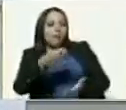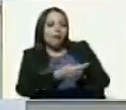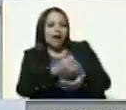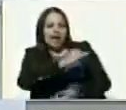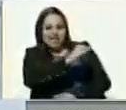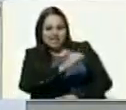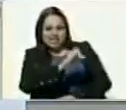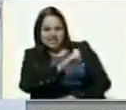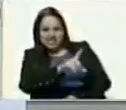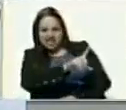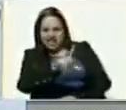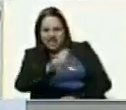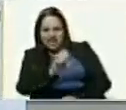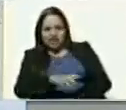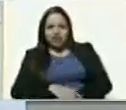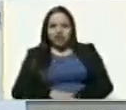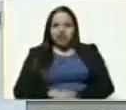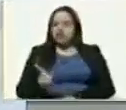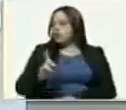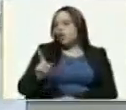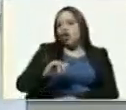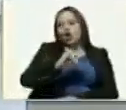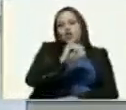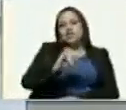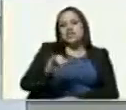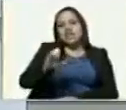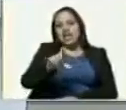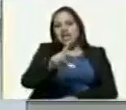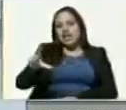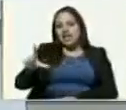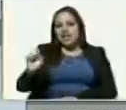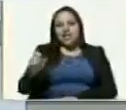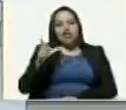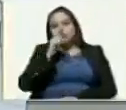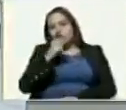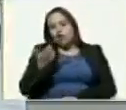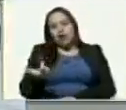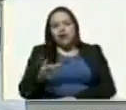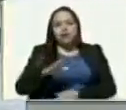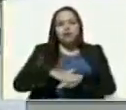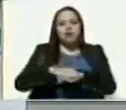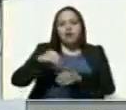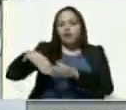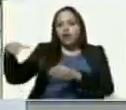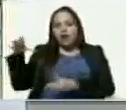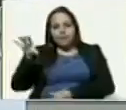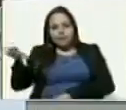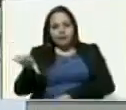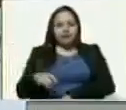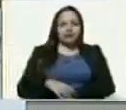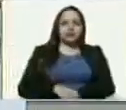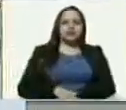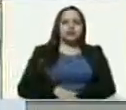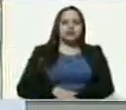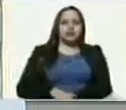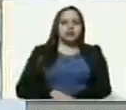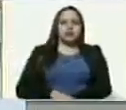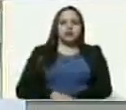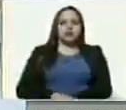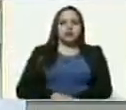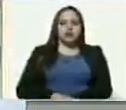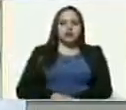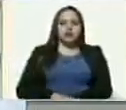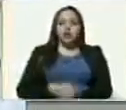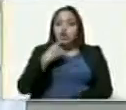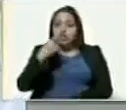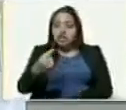sobre ellos no tenemos nosotros mecanismo de acción. Fuera del país. No lo tenemos. Recordemos que lo decía, sí,